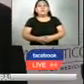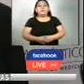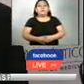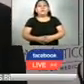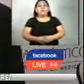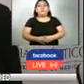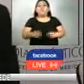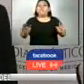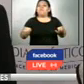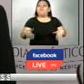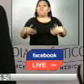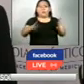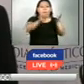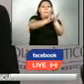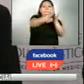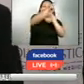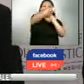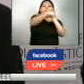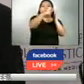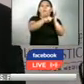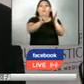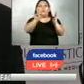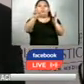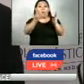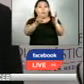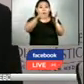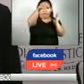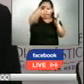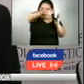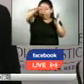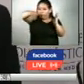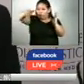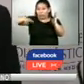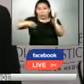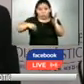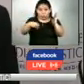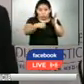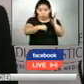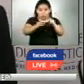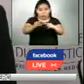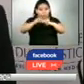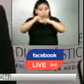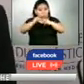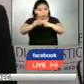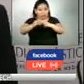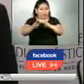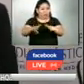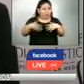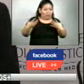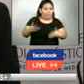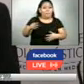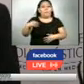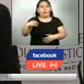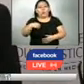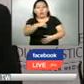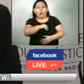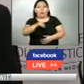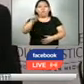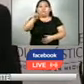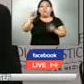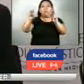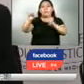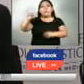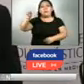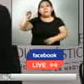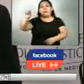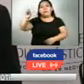Es un programa para educación de especialistas en el área de medicina interna. Es algo que